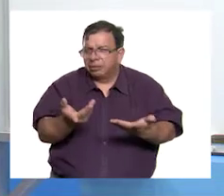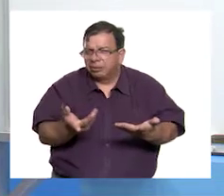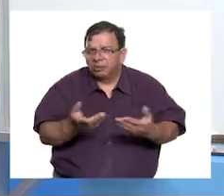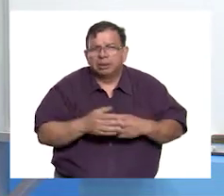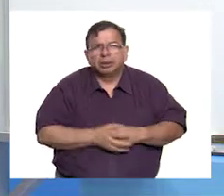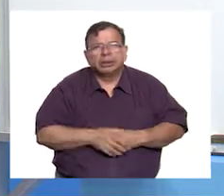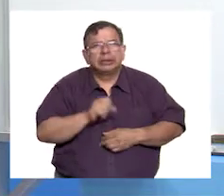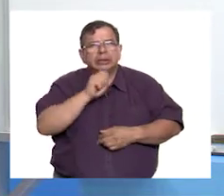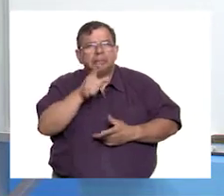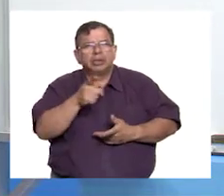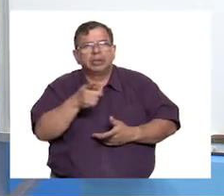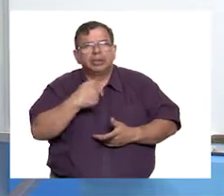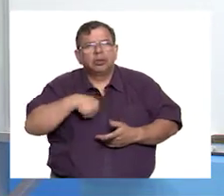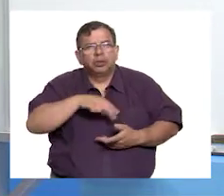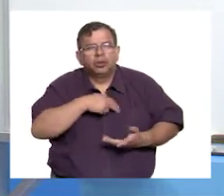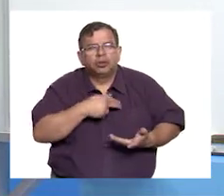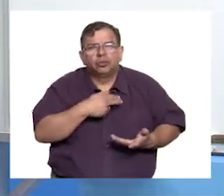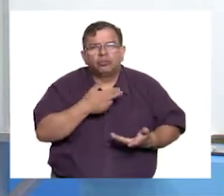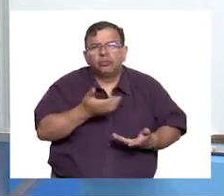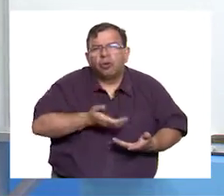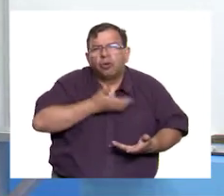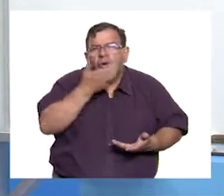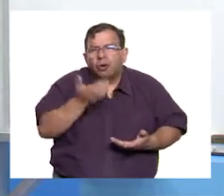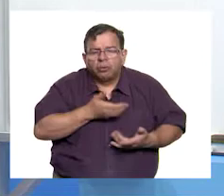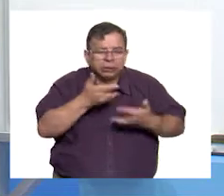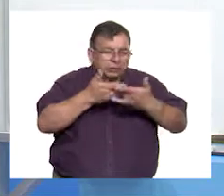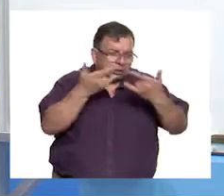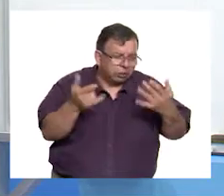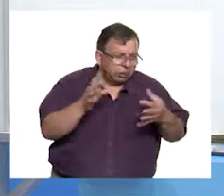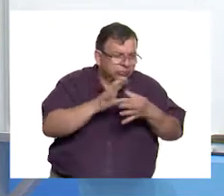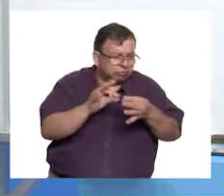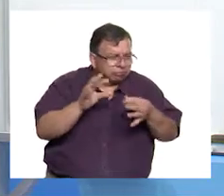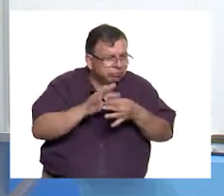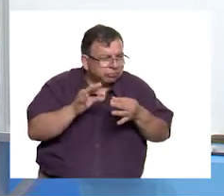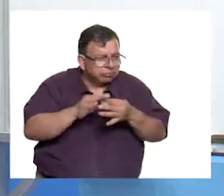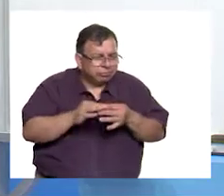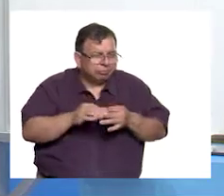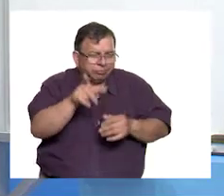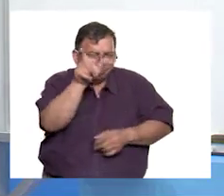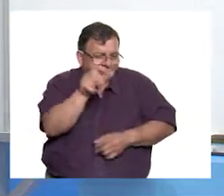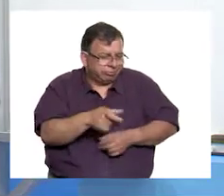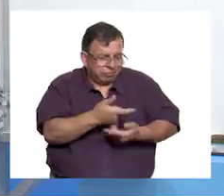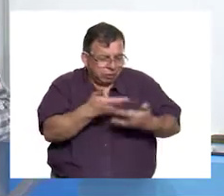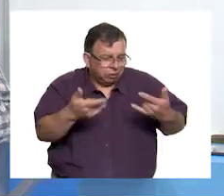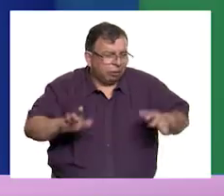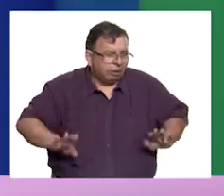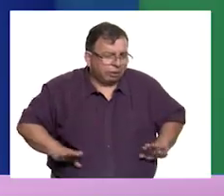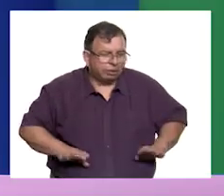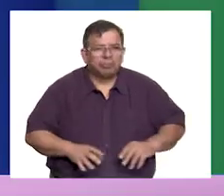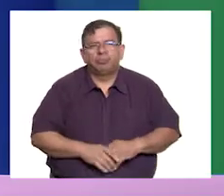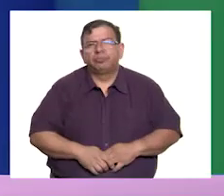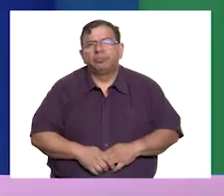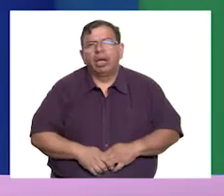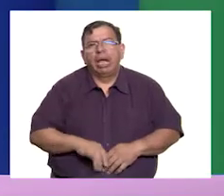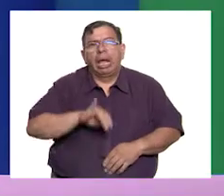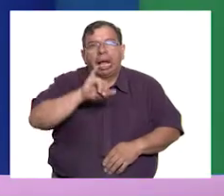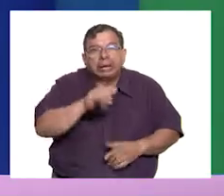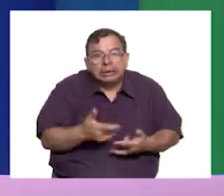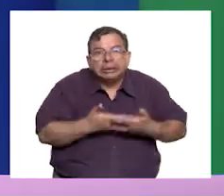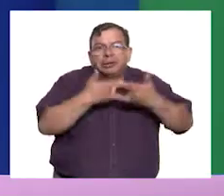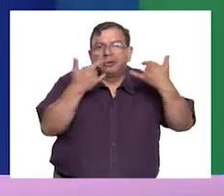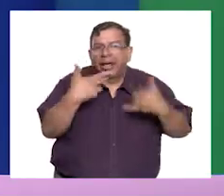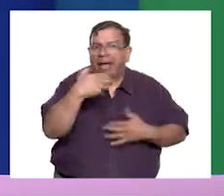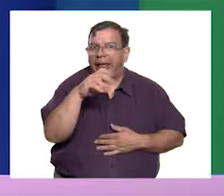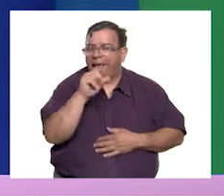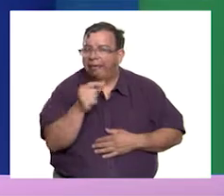por la forma en que nos acostumbramos a interpretar las historias, según sus características. Sí, en los cuentos de hadas